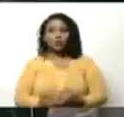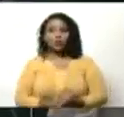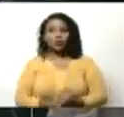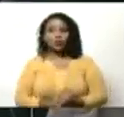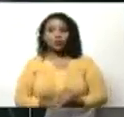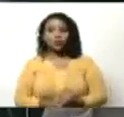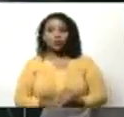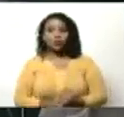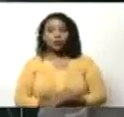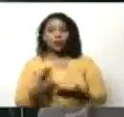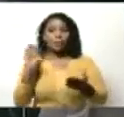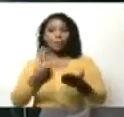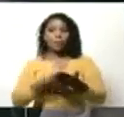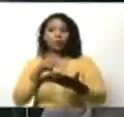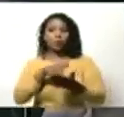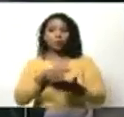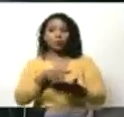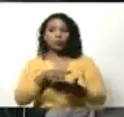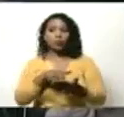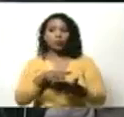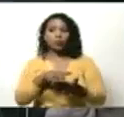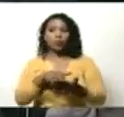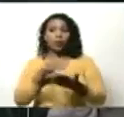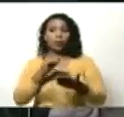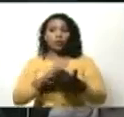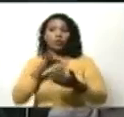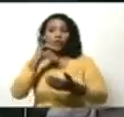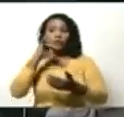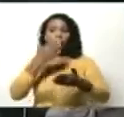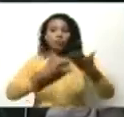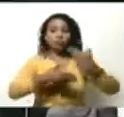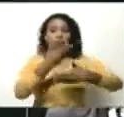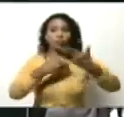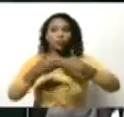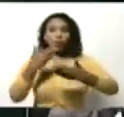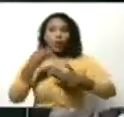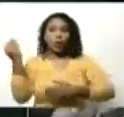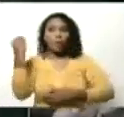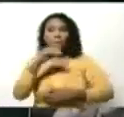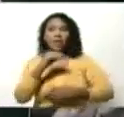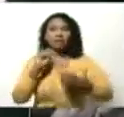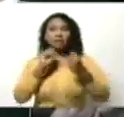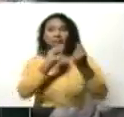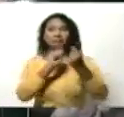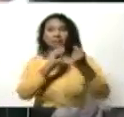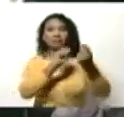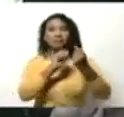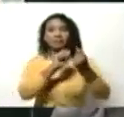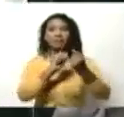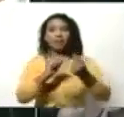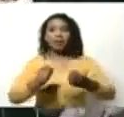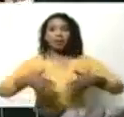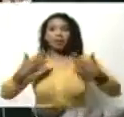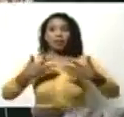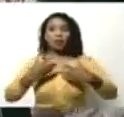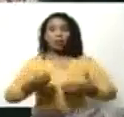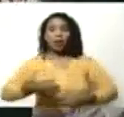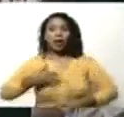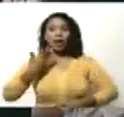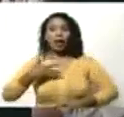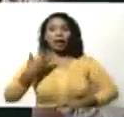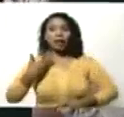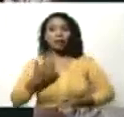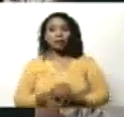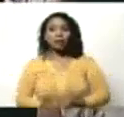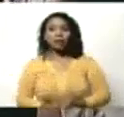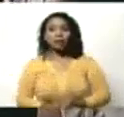hasta cuando se posicionó, cuando él anunció el restablecimiento de las relaciones, fue lo más discutido, lo más ambientado y lo más alegre que